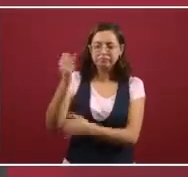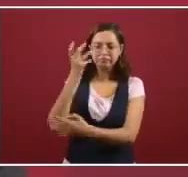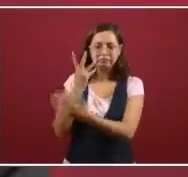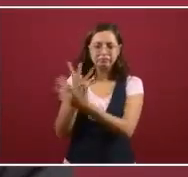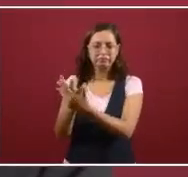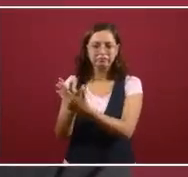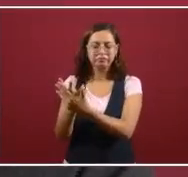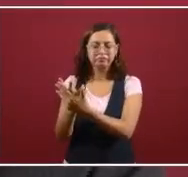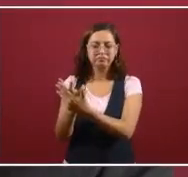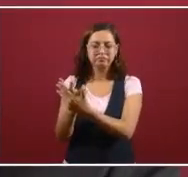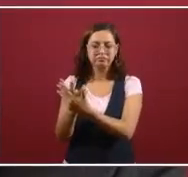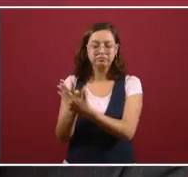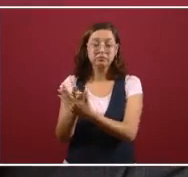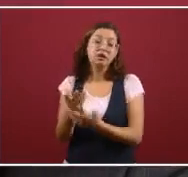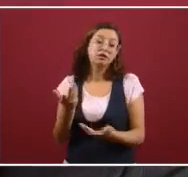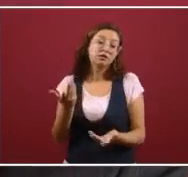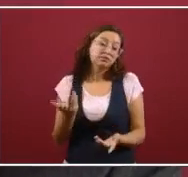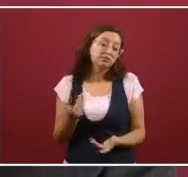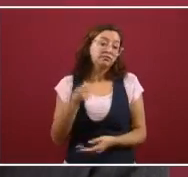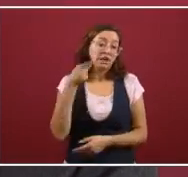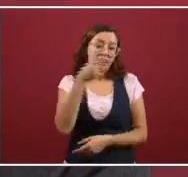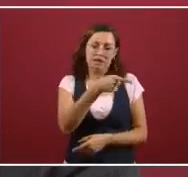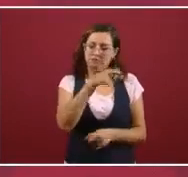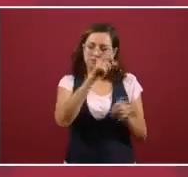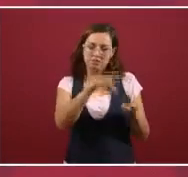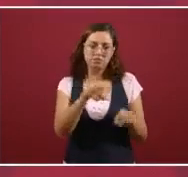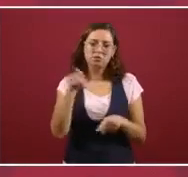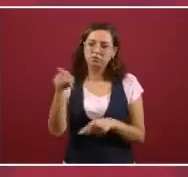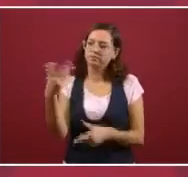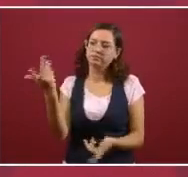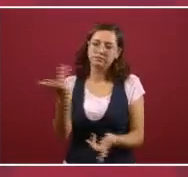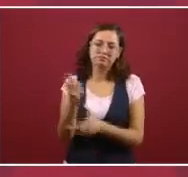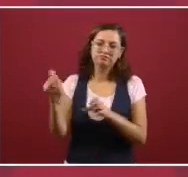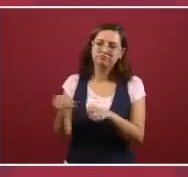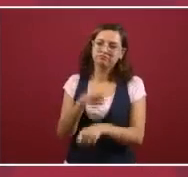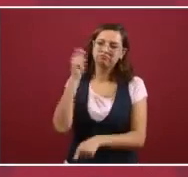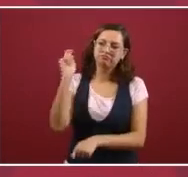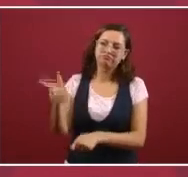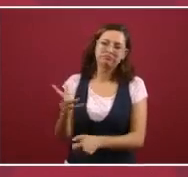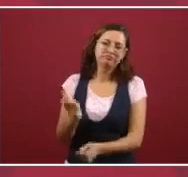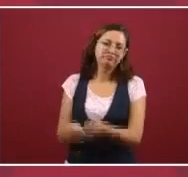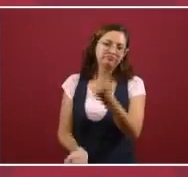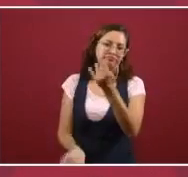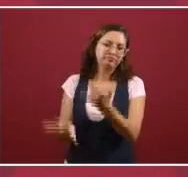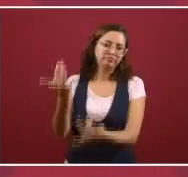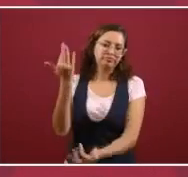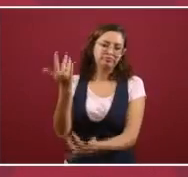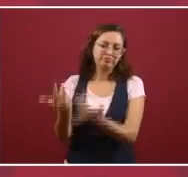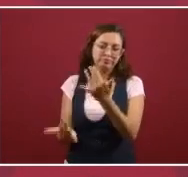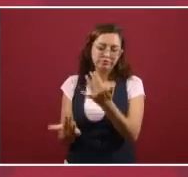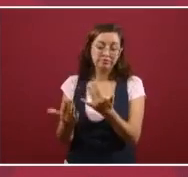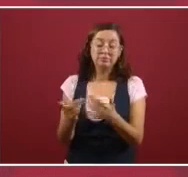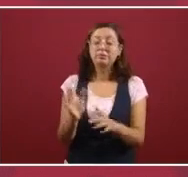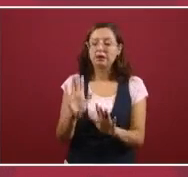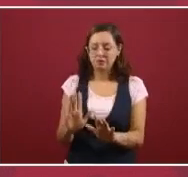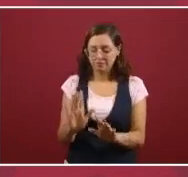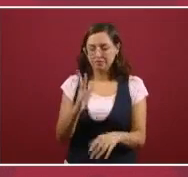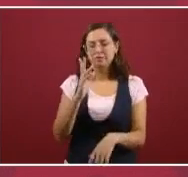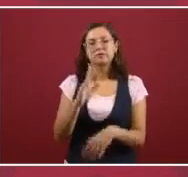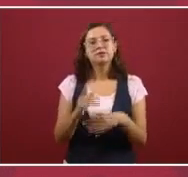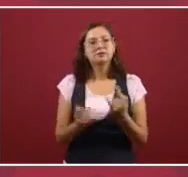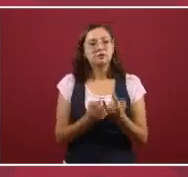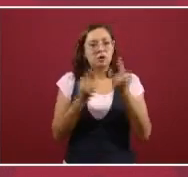presuntamente de haber participado en este crimen. Detuvo la Marina a esta